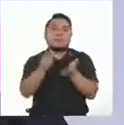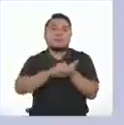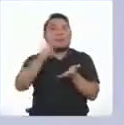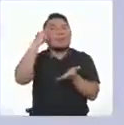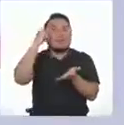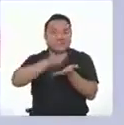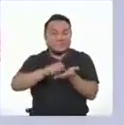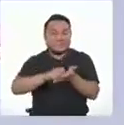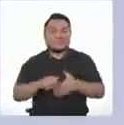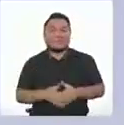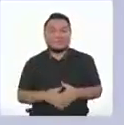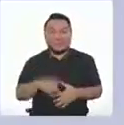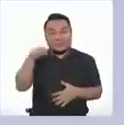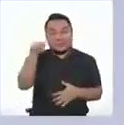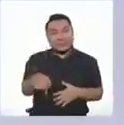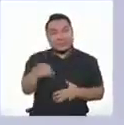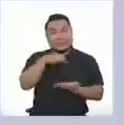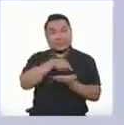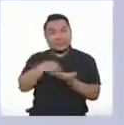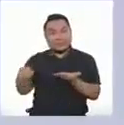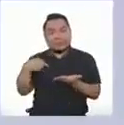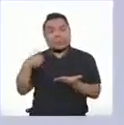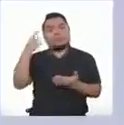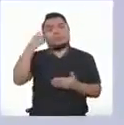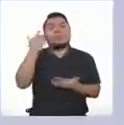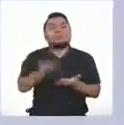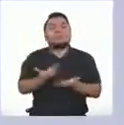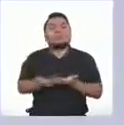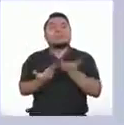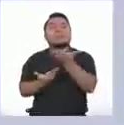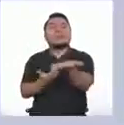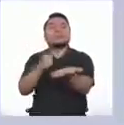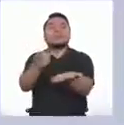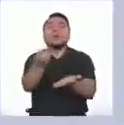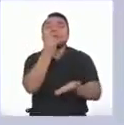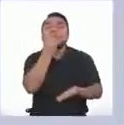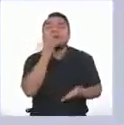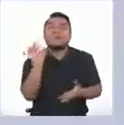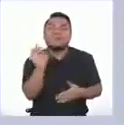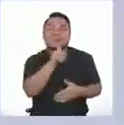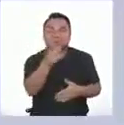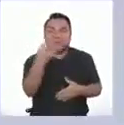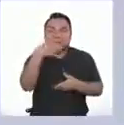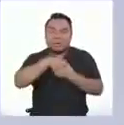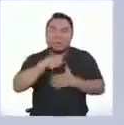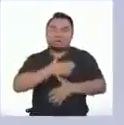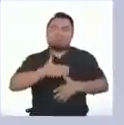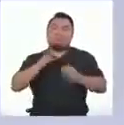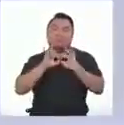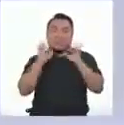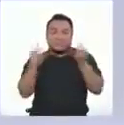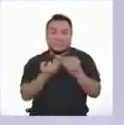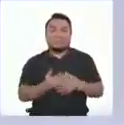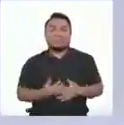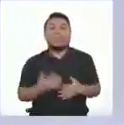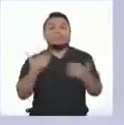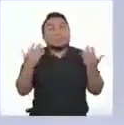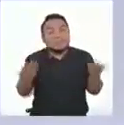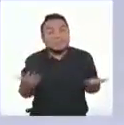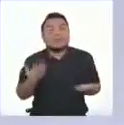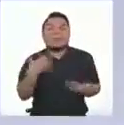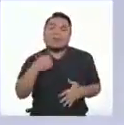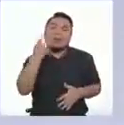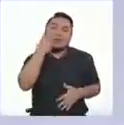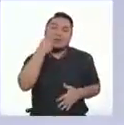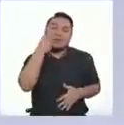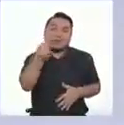nos ocurran. Esta semana vamos a proponer alternativas de alimentación que contribuyan al bienestar familiar. Por eso hemos